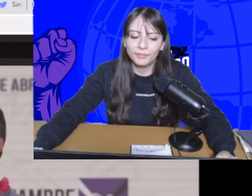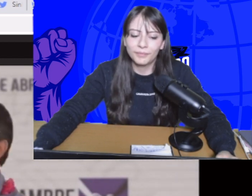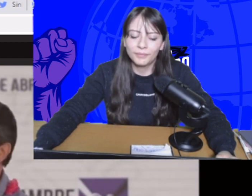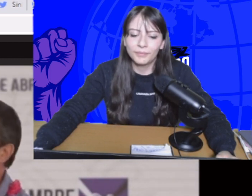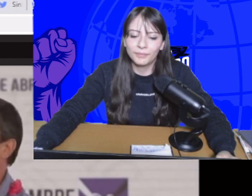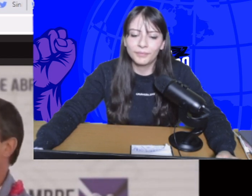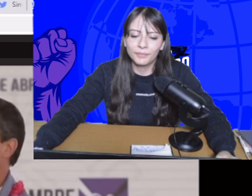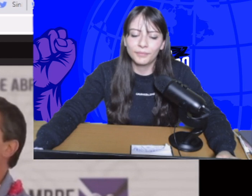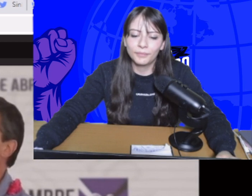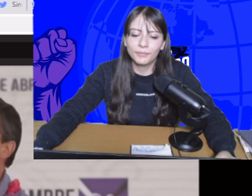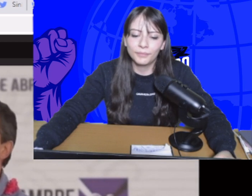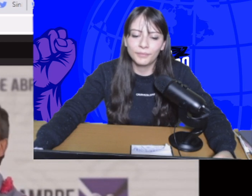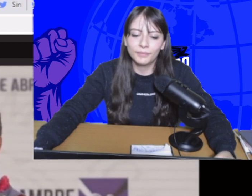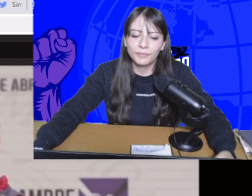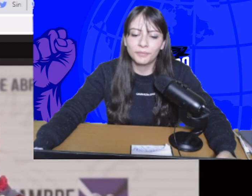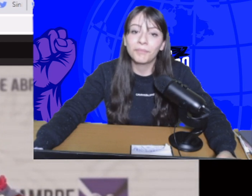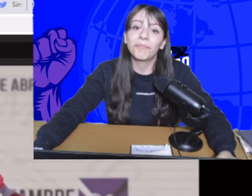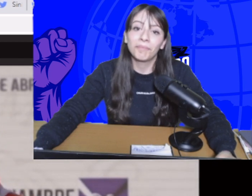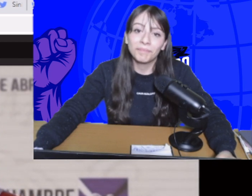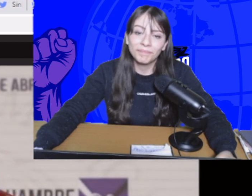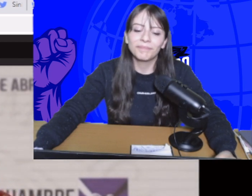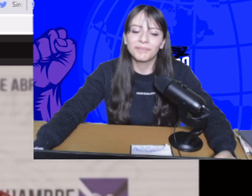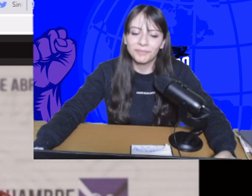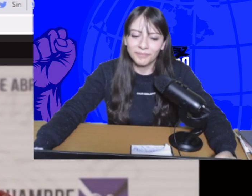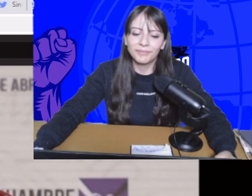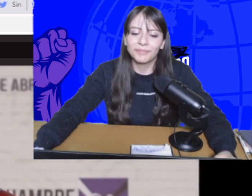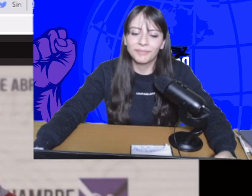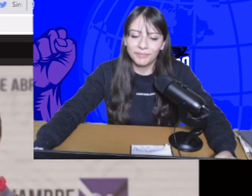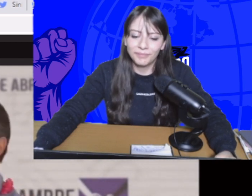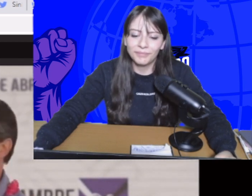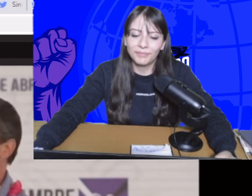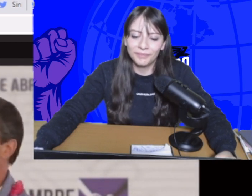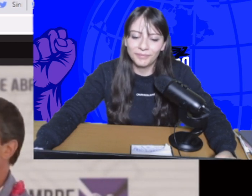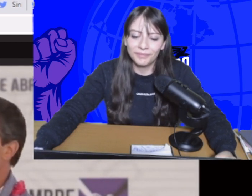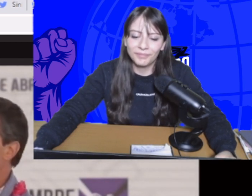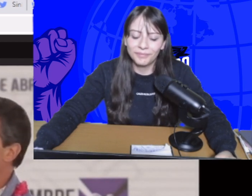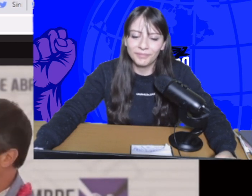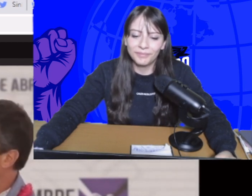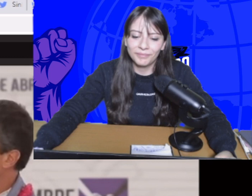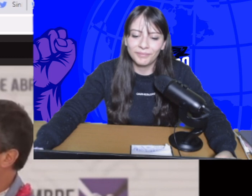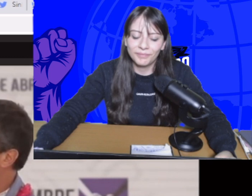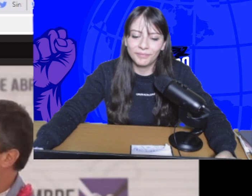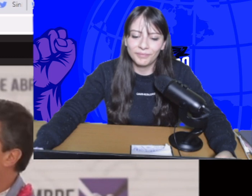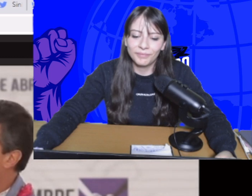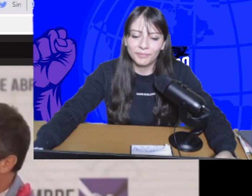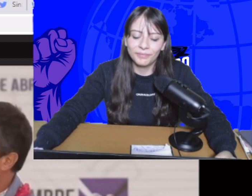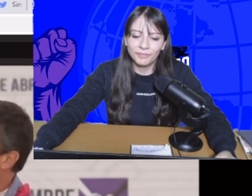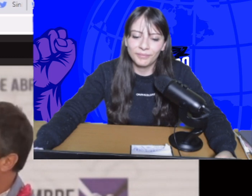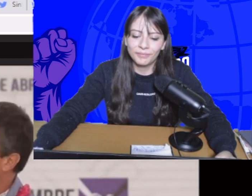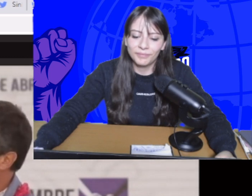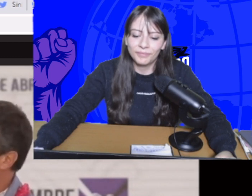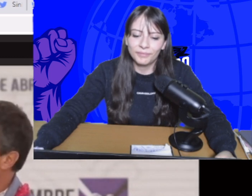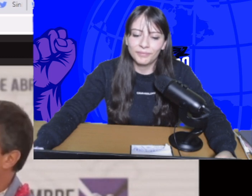a quienes ocupa y preocupa la política y las elecciones. Pero a nosotros, a